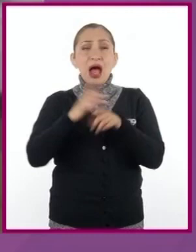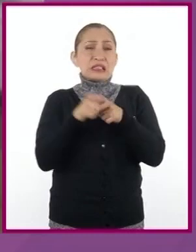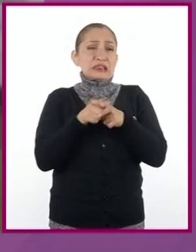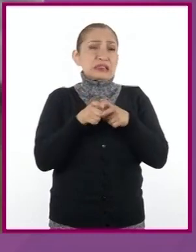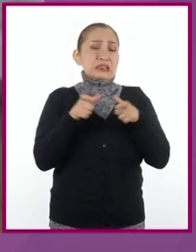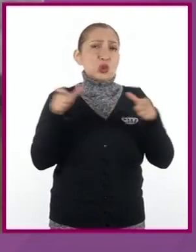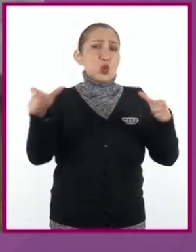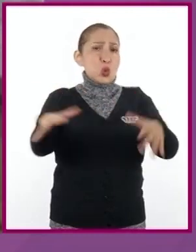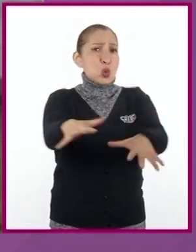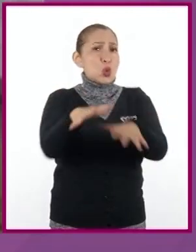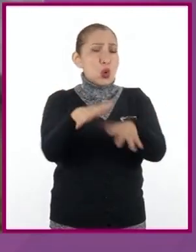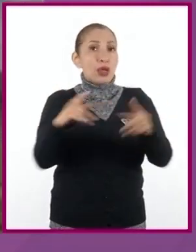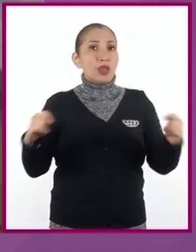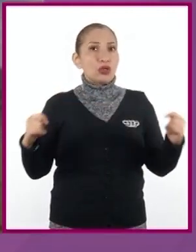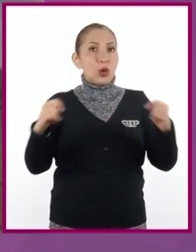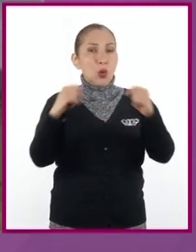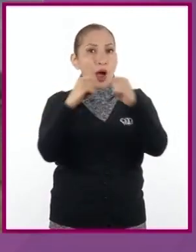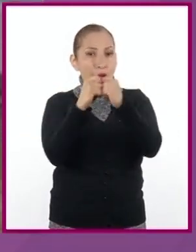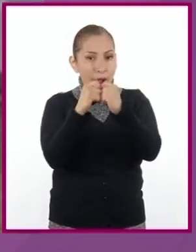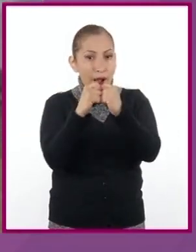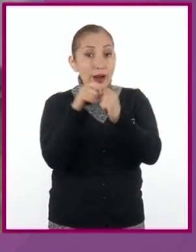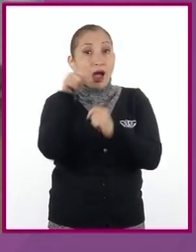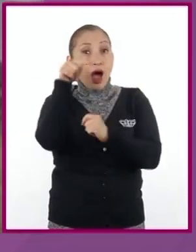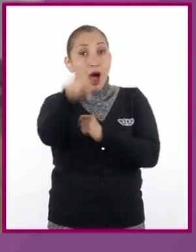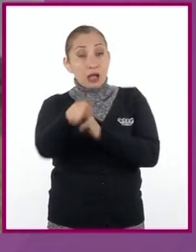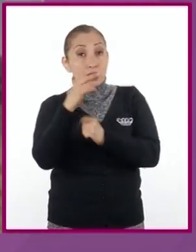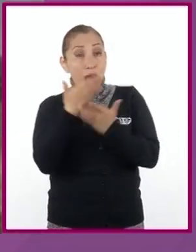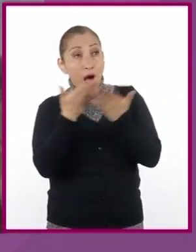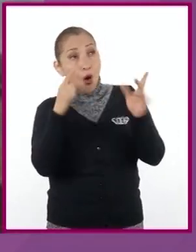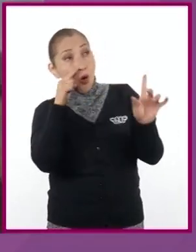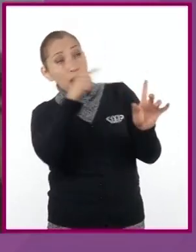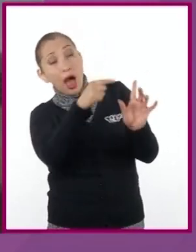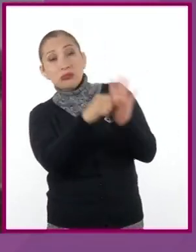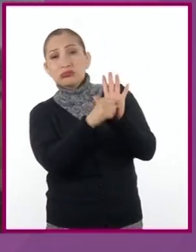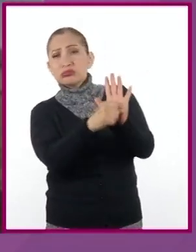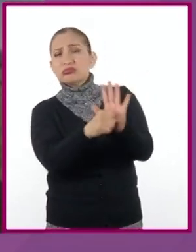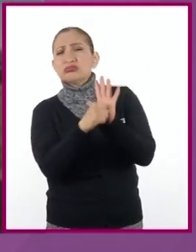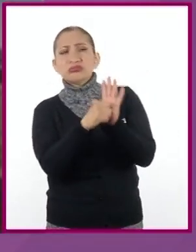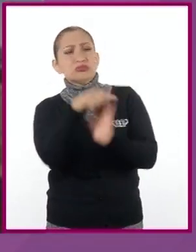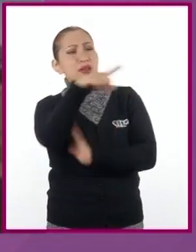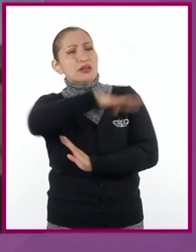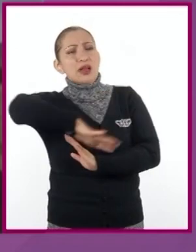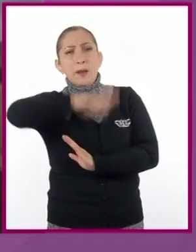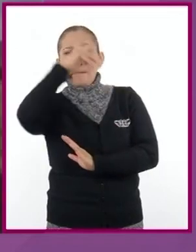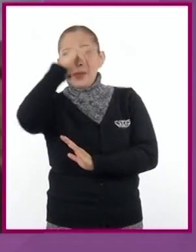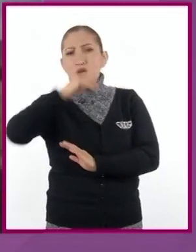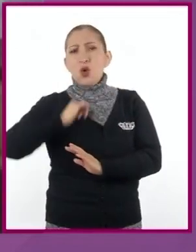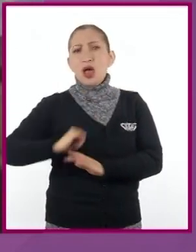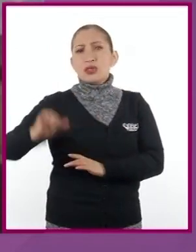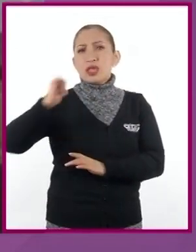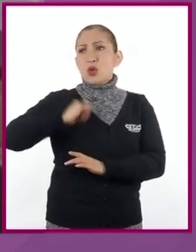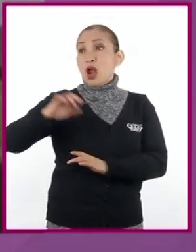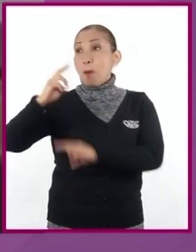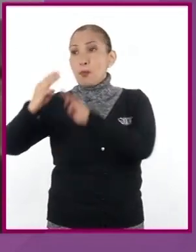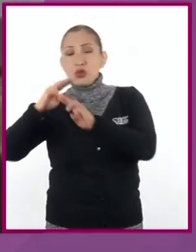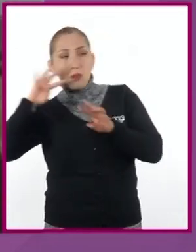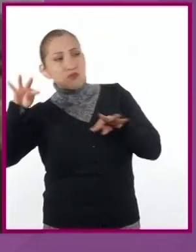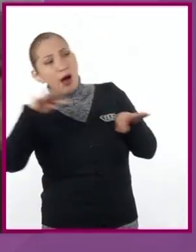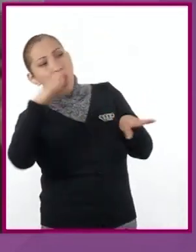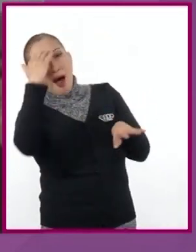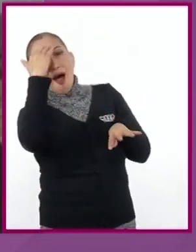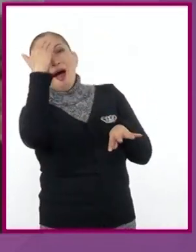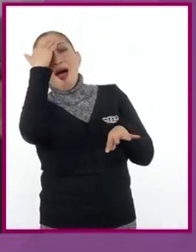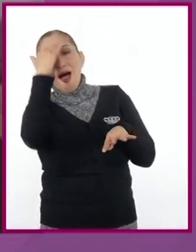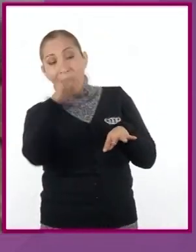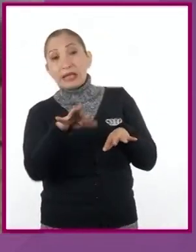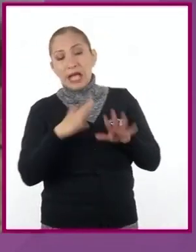más eminente de Teotihuacán. Ha llegado a convertirse en uno de los emblemas del México antiguo ante el mundo. Al parecer